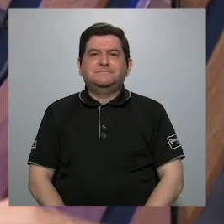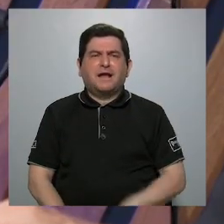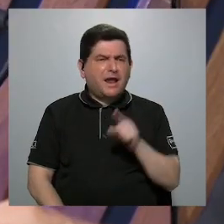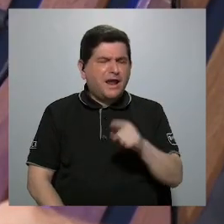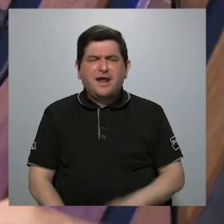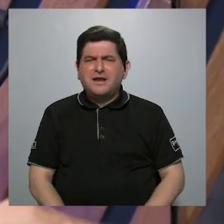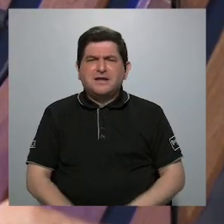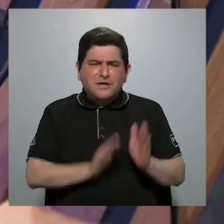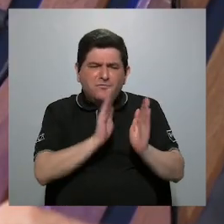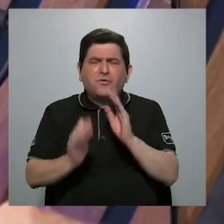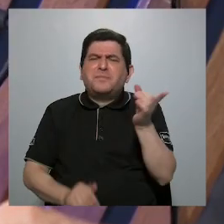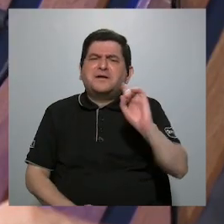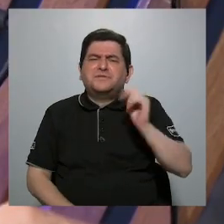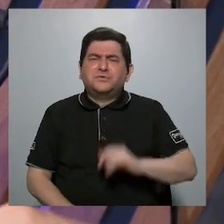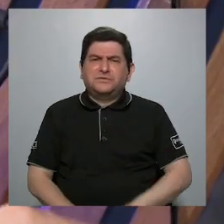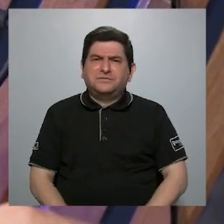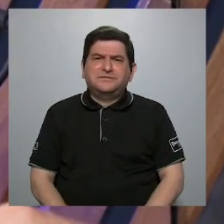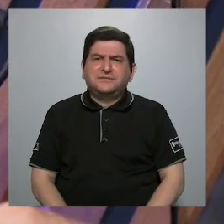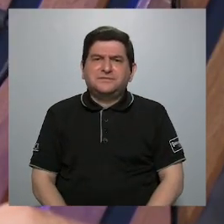¿Dónde se habría formado?